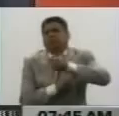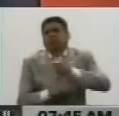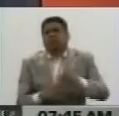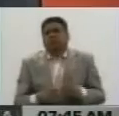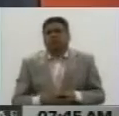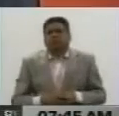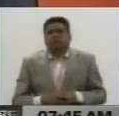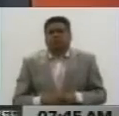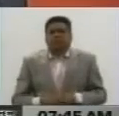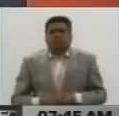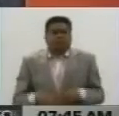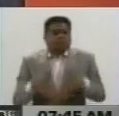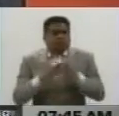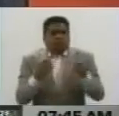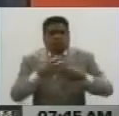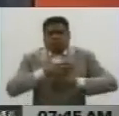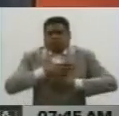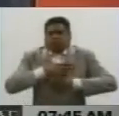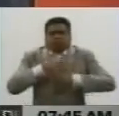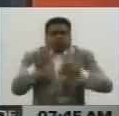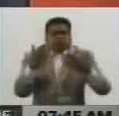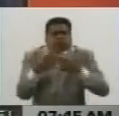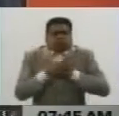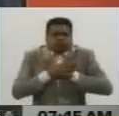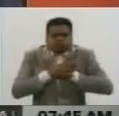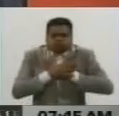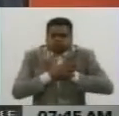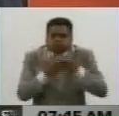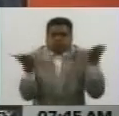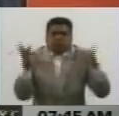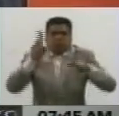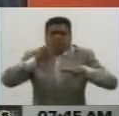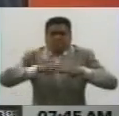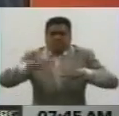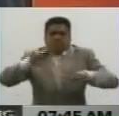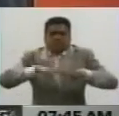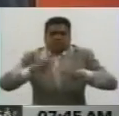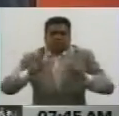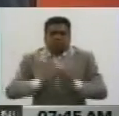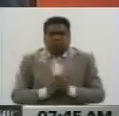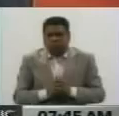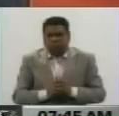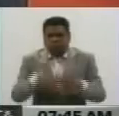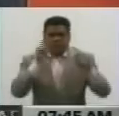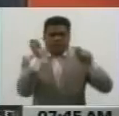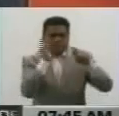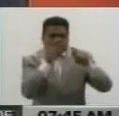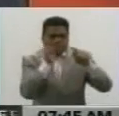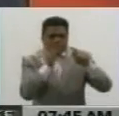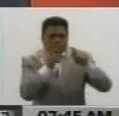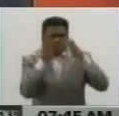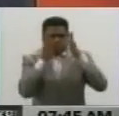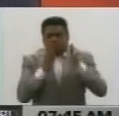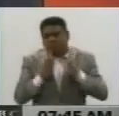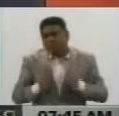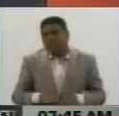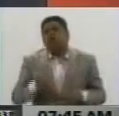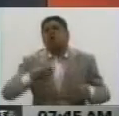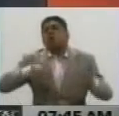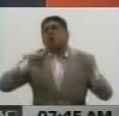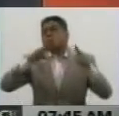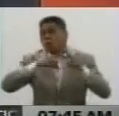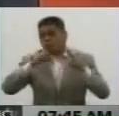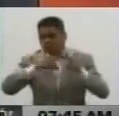más salubre para ellos, porque los primeros afectados son nuestros pequeños, nuestros mineros artesanales. Entonces, ellos conocen que lo que estamos